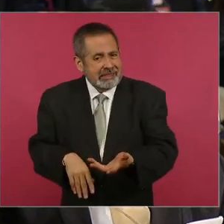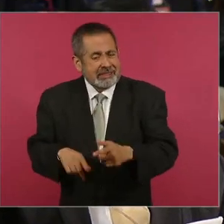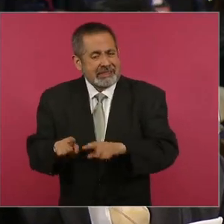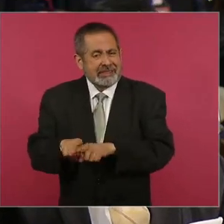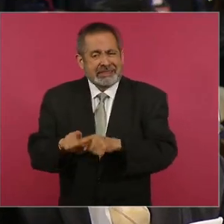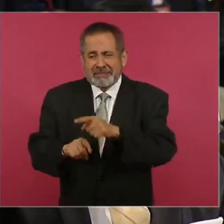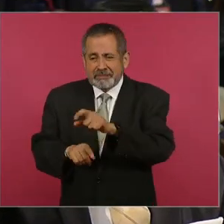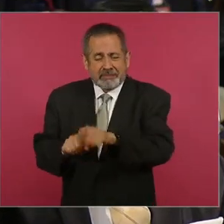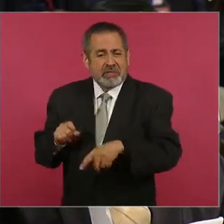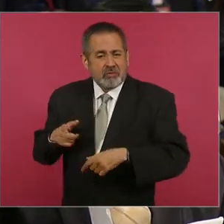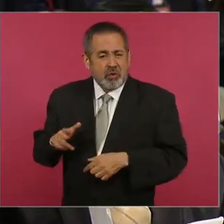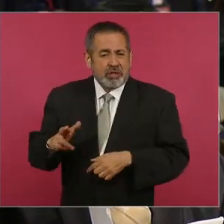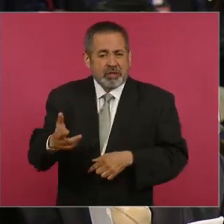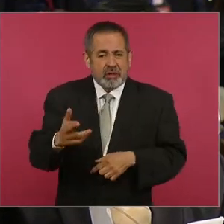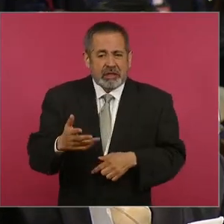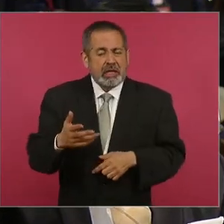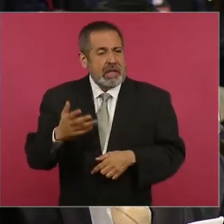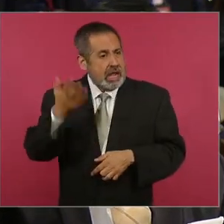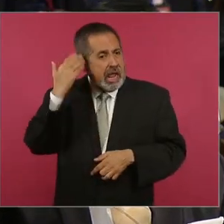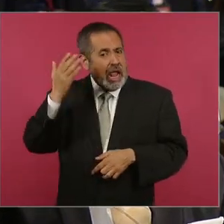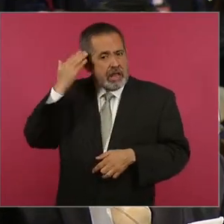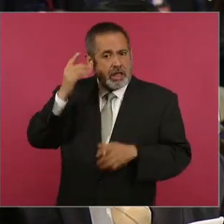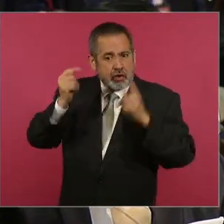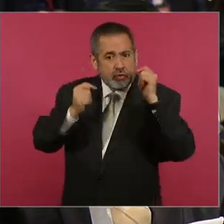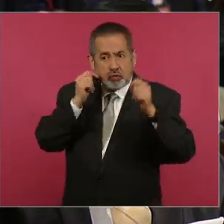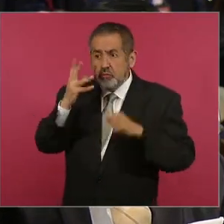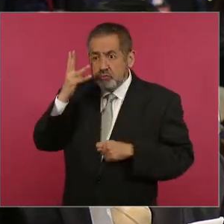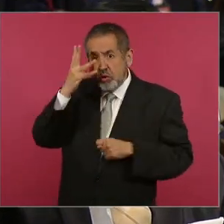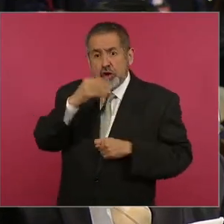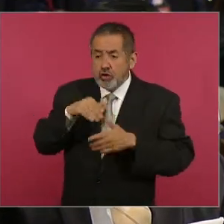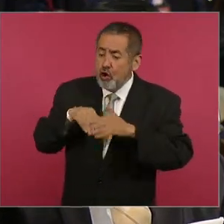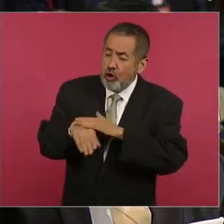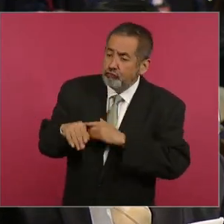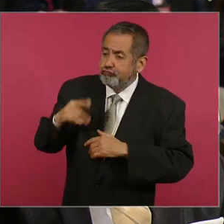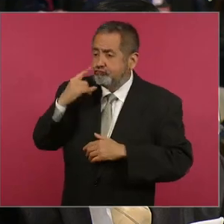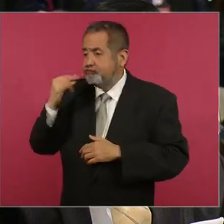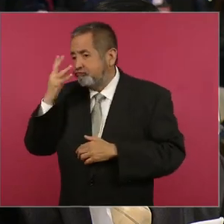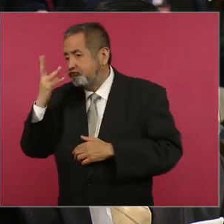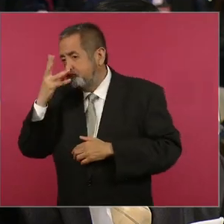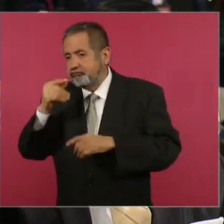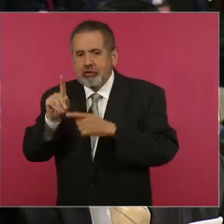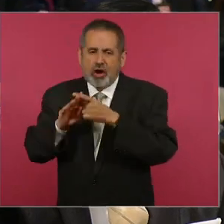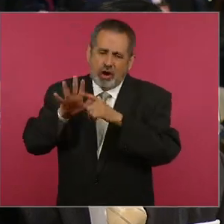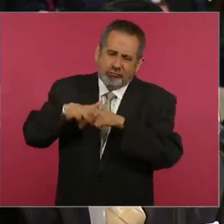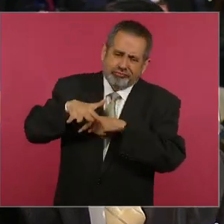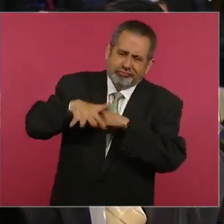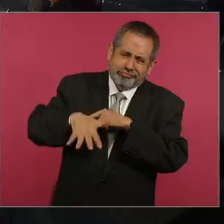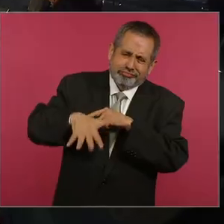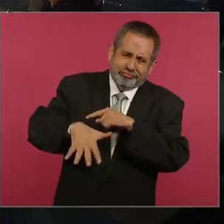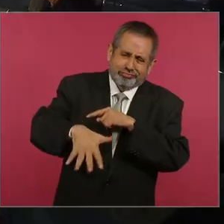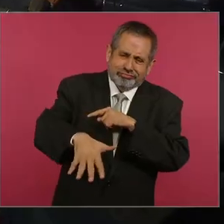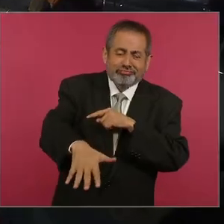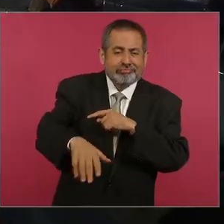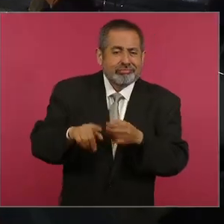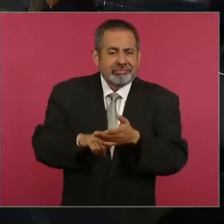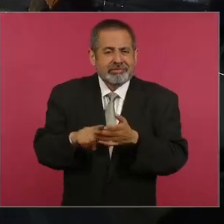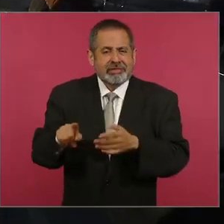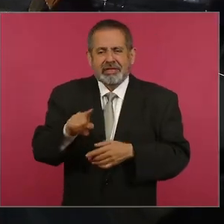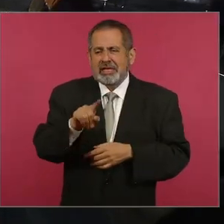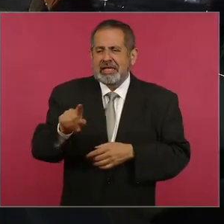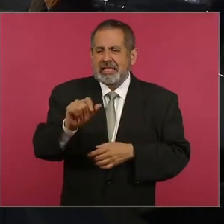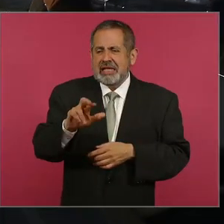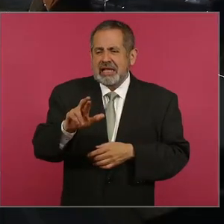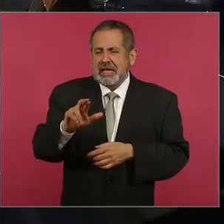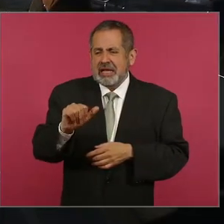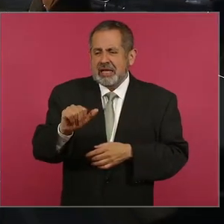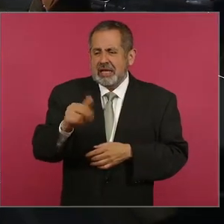río que turísticamente era muy atractivo, sobre todo en la cascada de